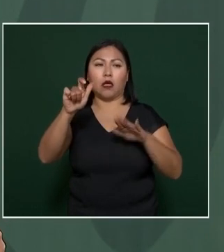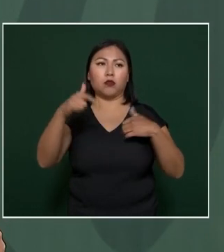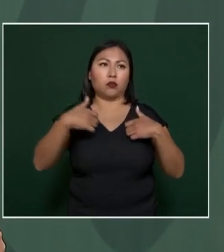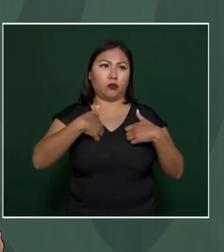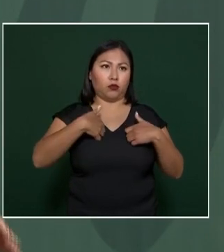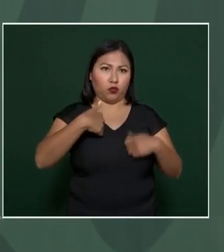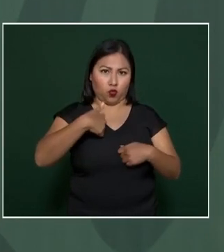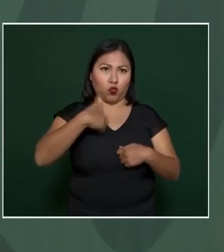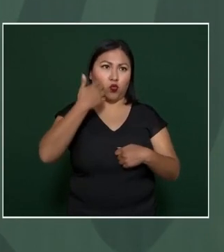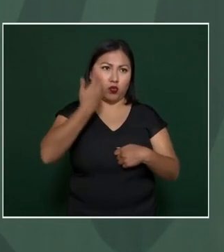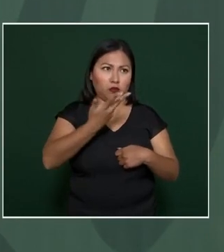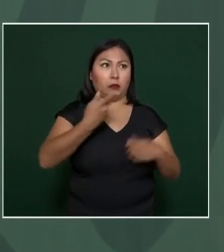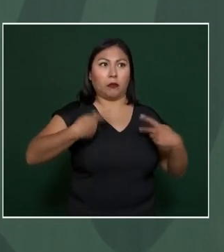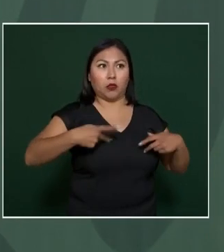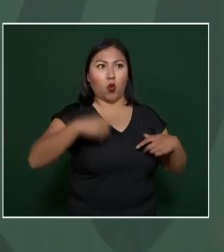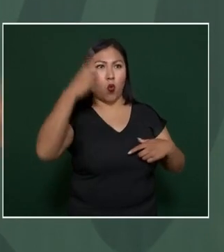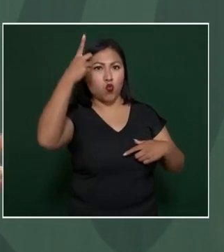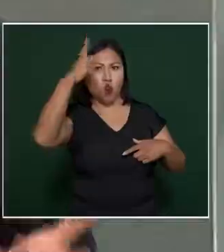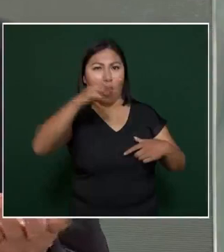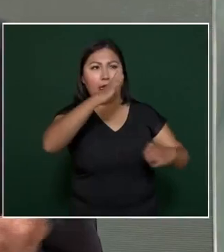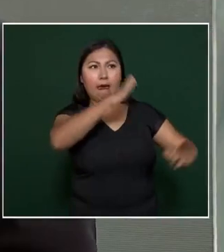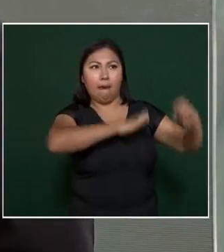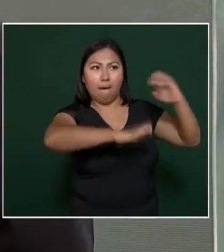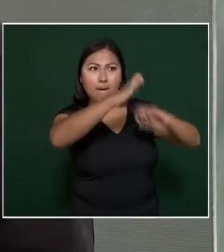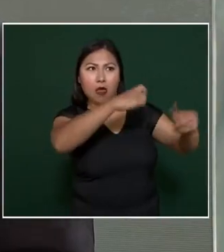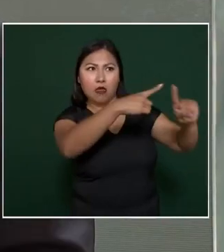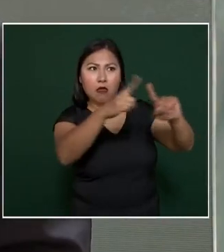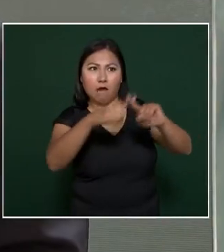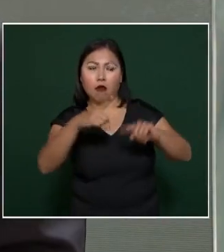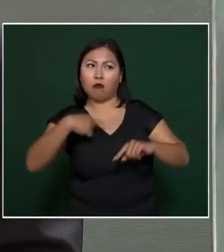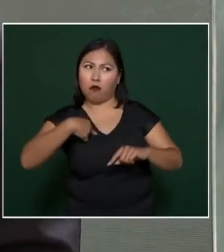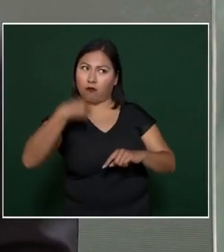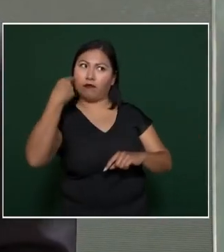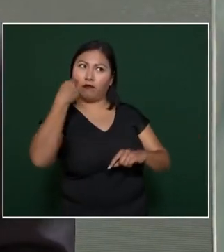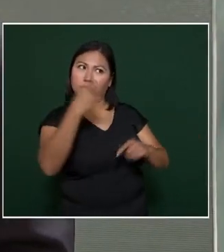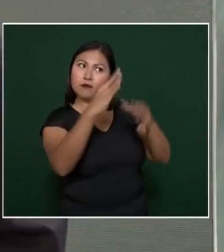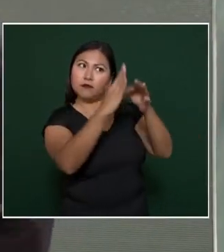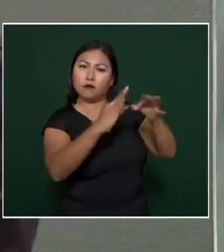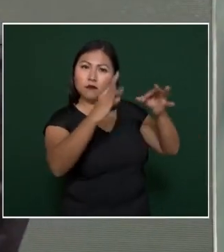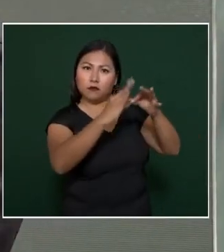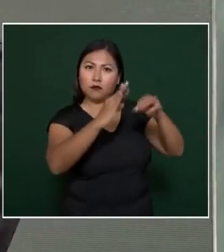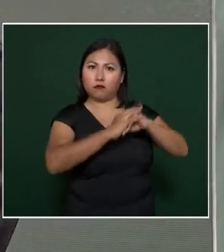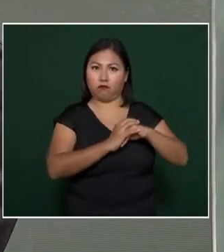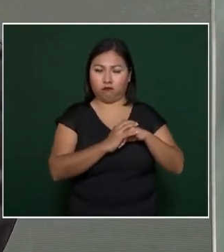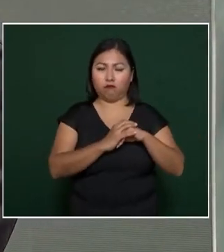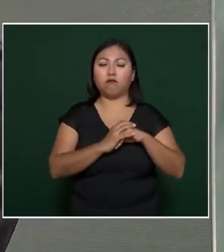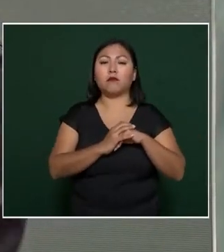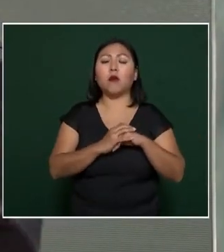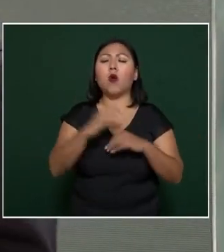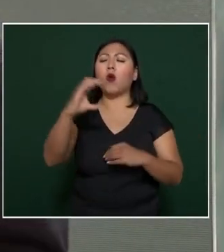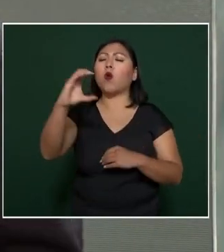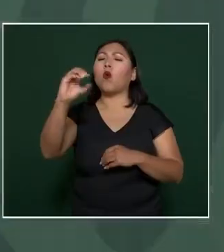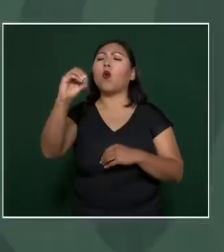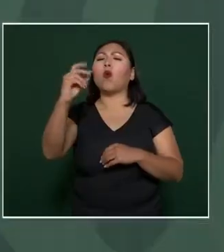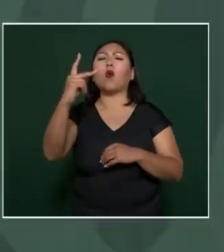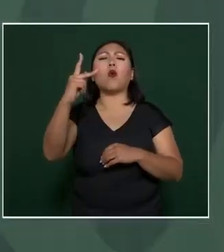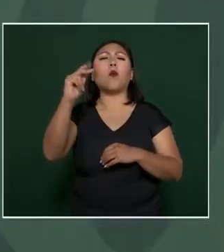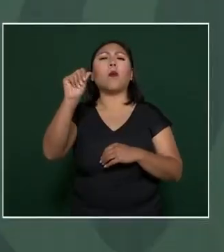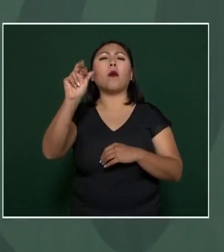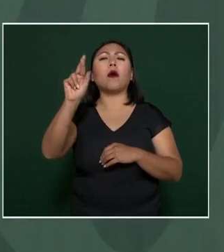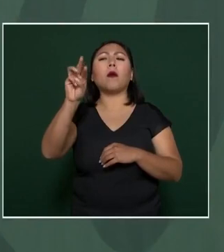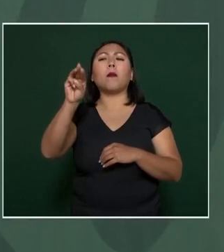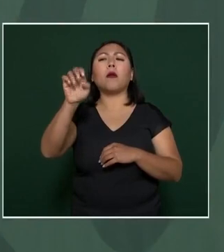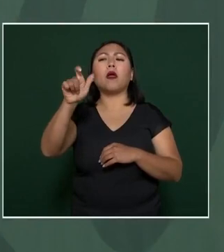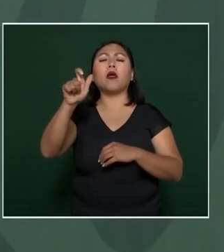empresarios este porque a veces no lo saben la coparmex es como un